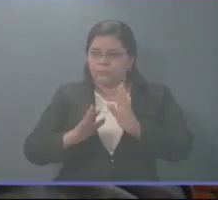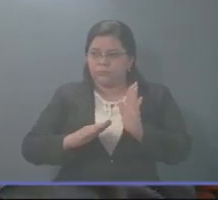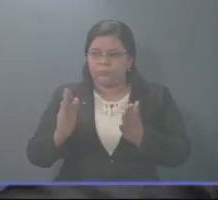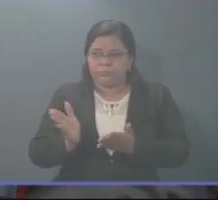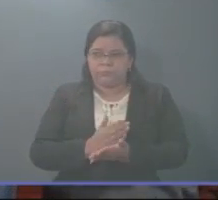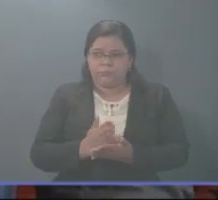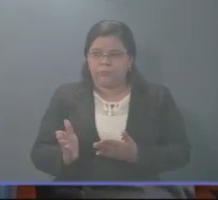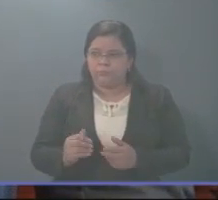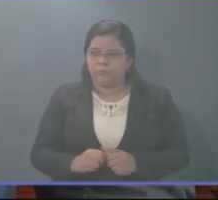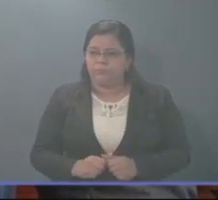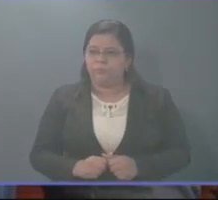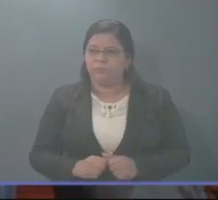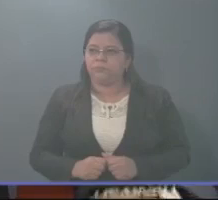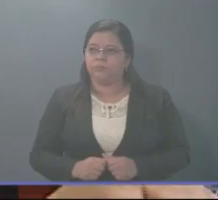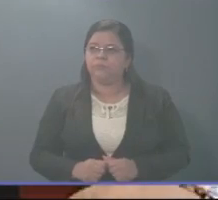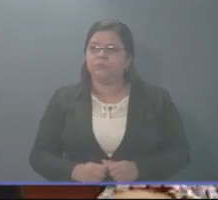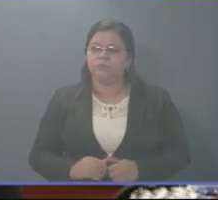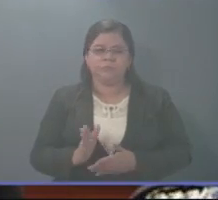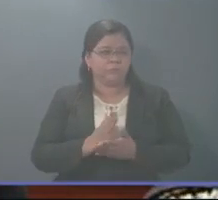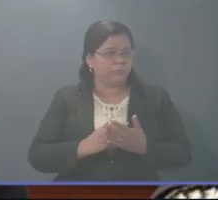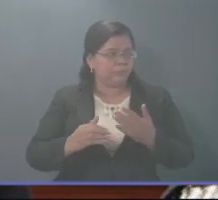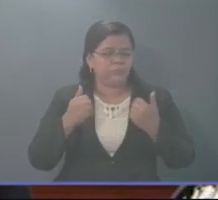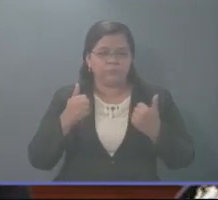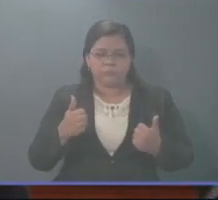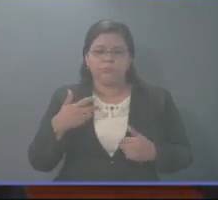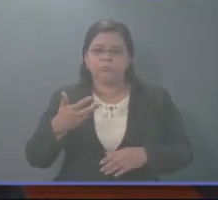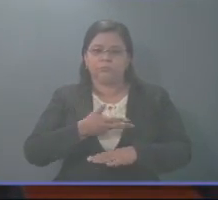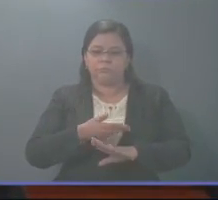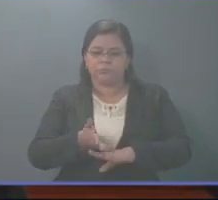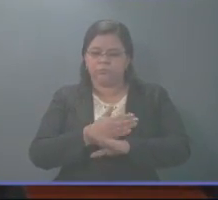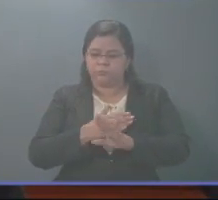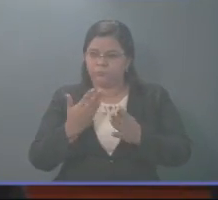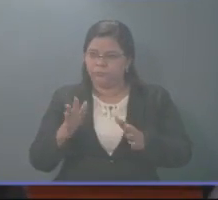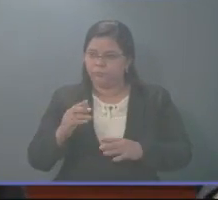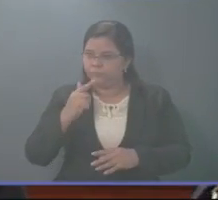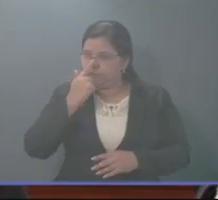instancia. Ese es un buen paso que hemos dado.